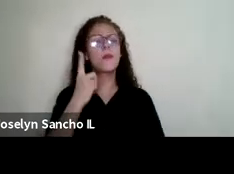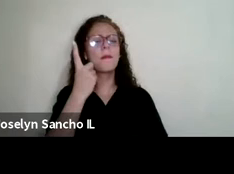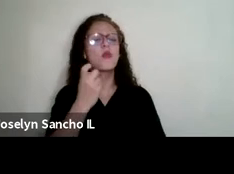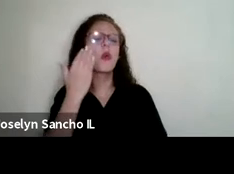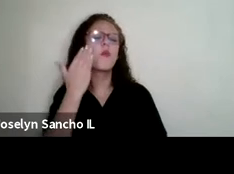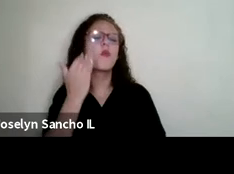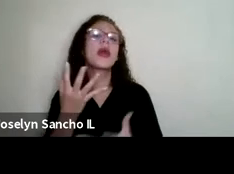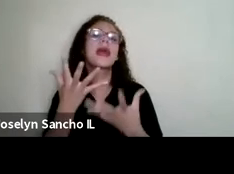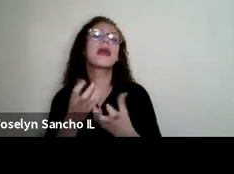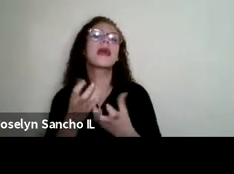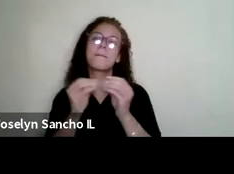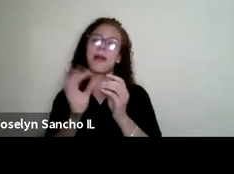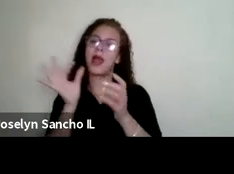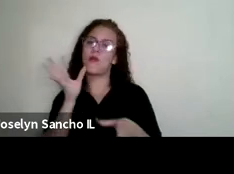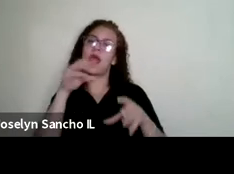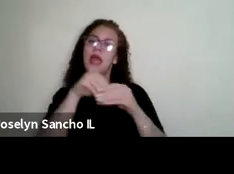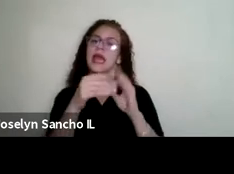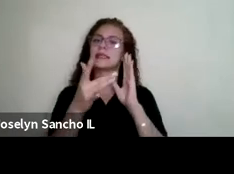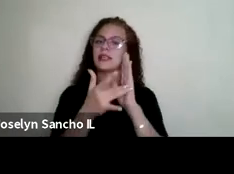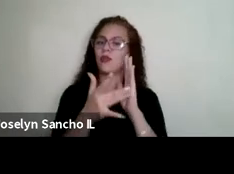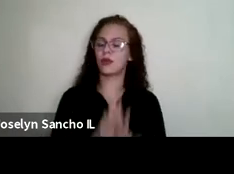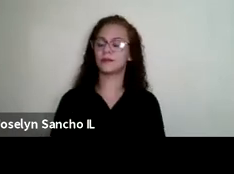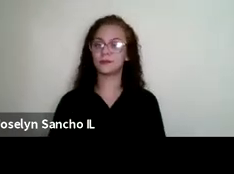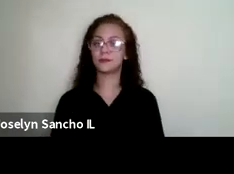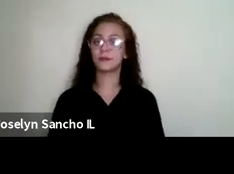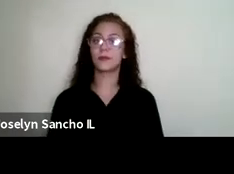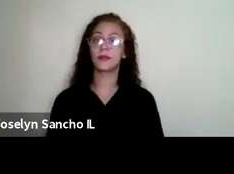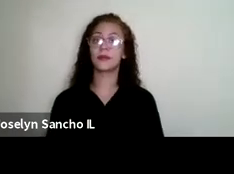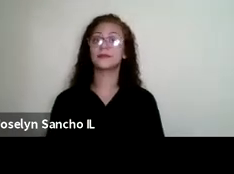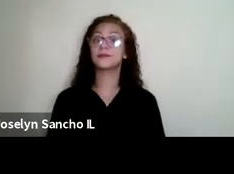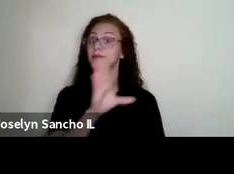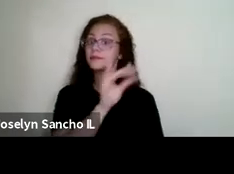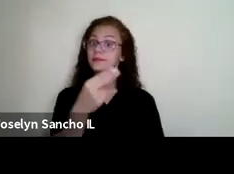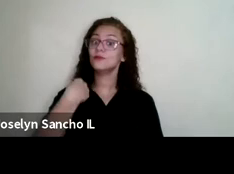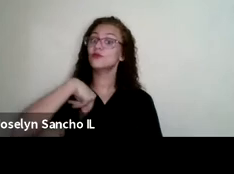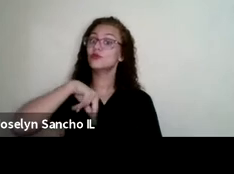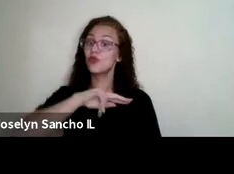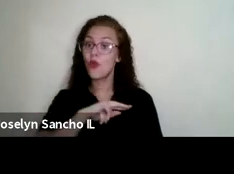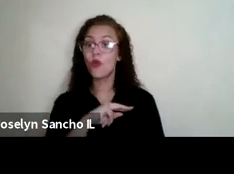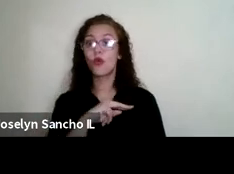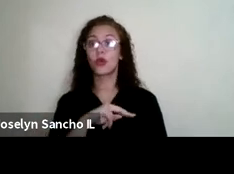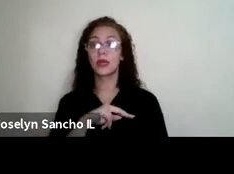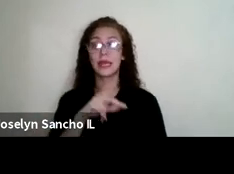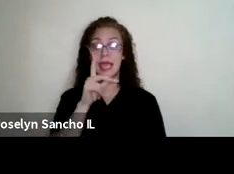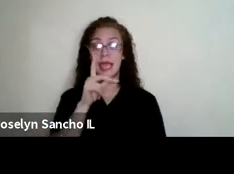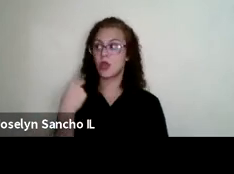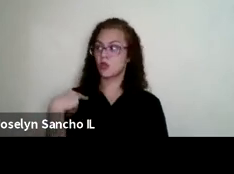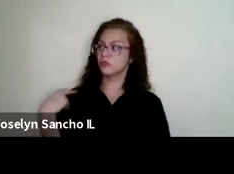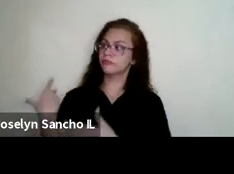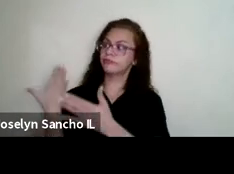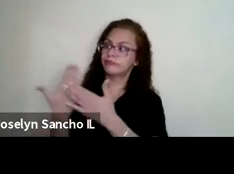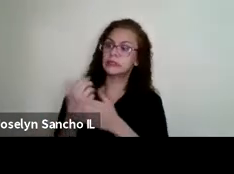qué queremos más mujeres en las tecnologías. Y nosotras, digamos, desde quienes venimos trabajando en